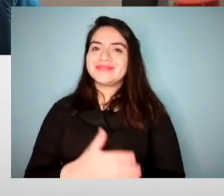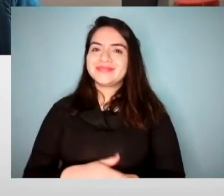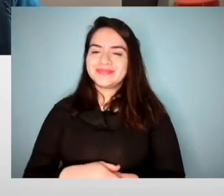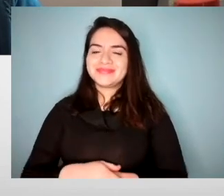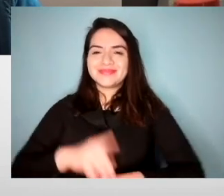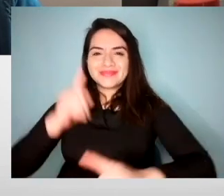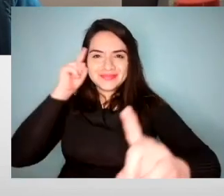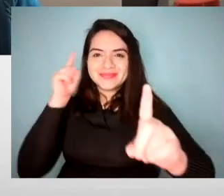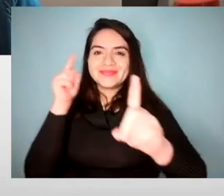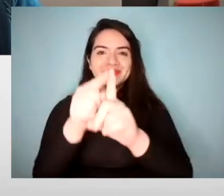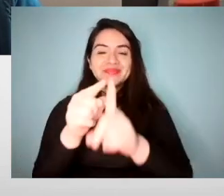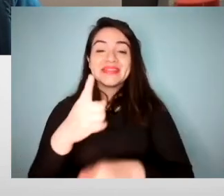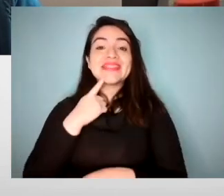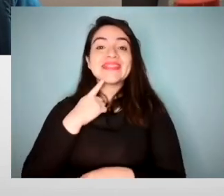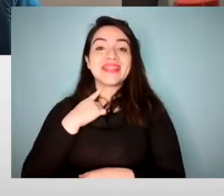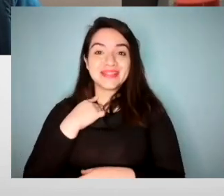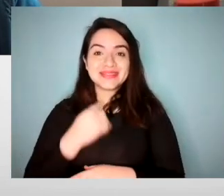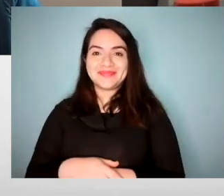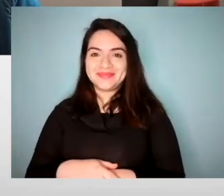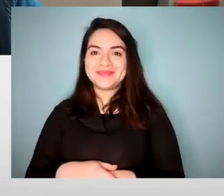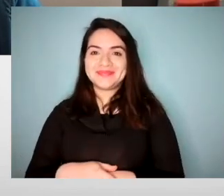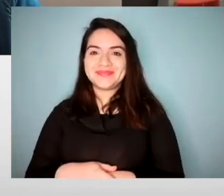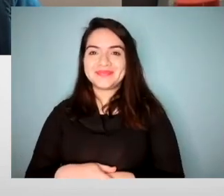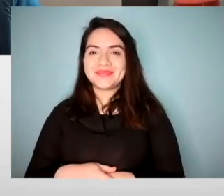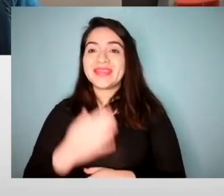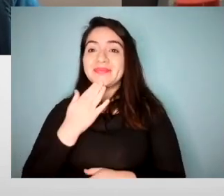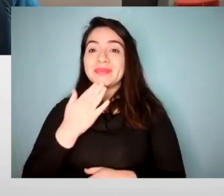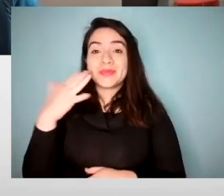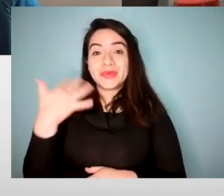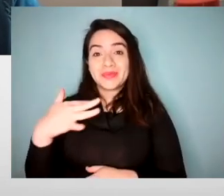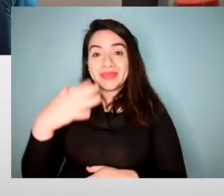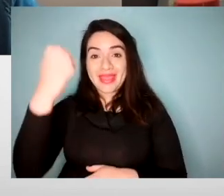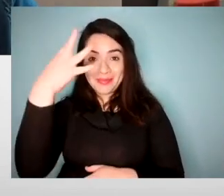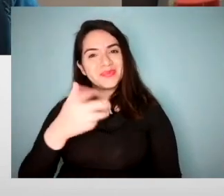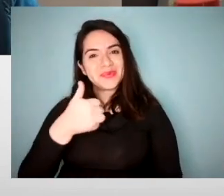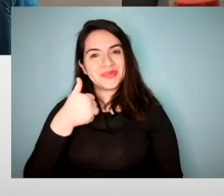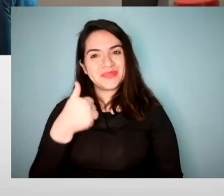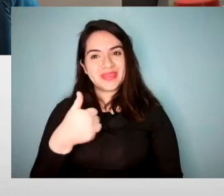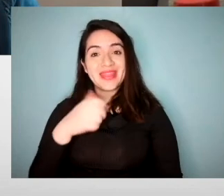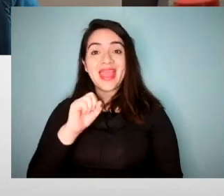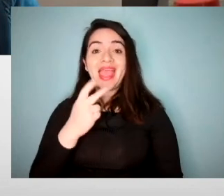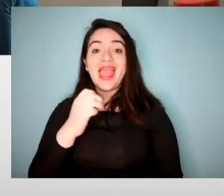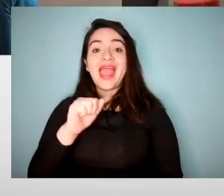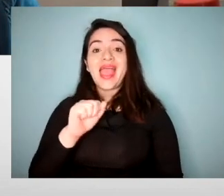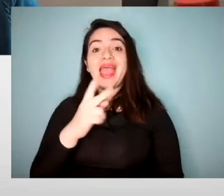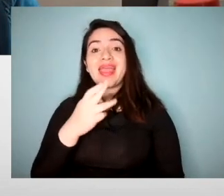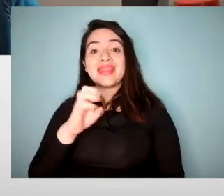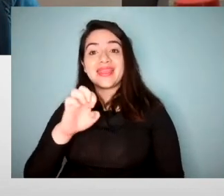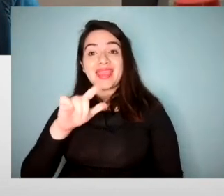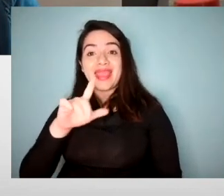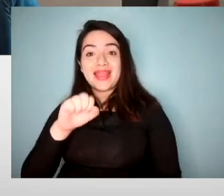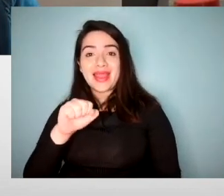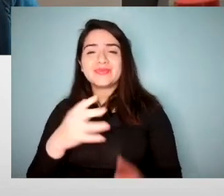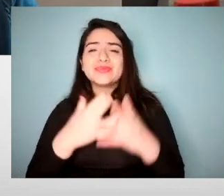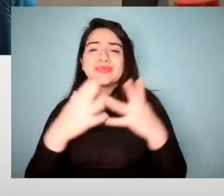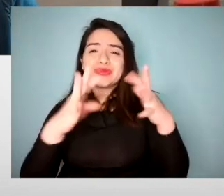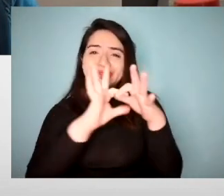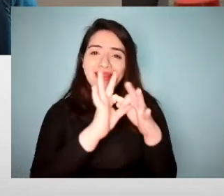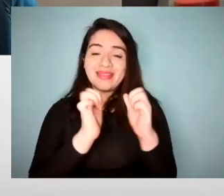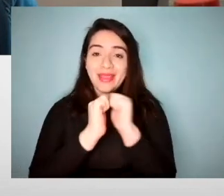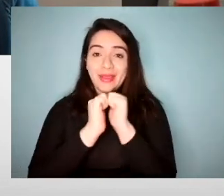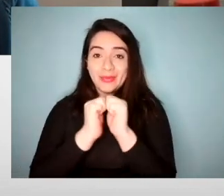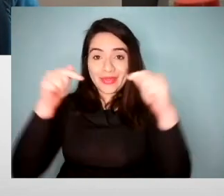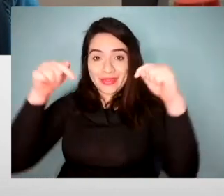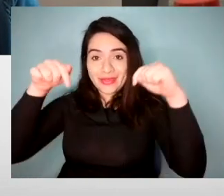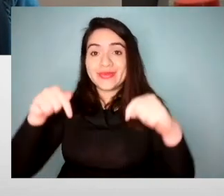a lo que nos interesa y, por supuesto, muy importante, aprender inglés. Ariela, muchas gracias por habernos acompañado hoy.